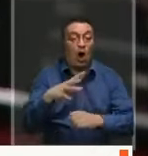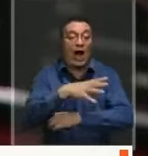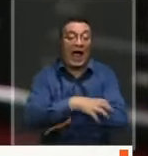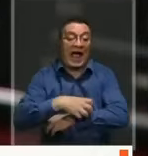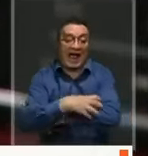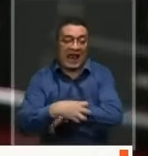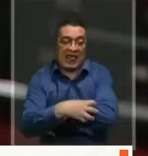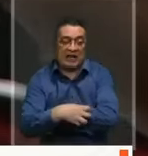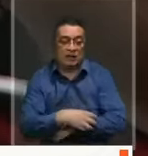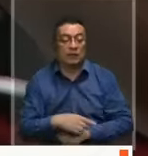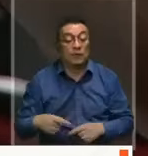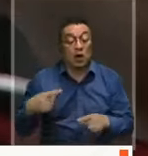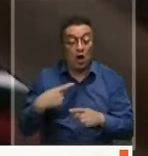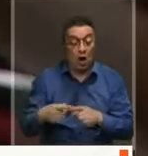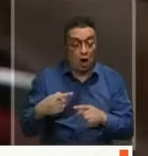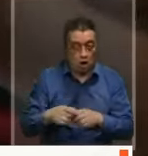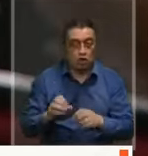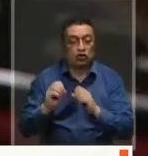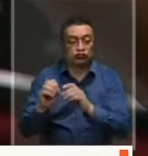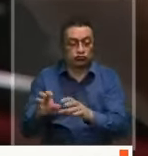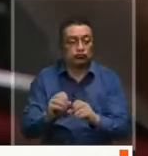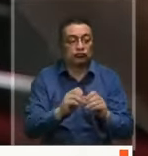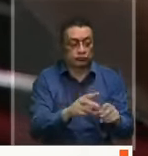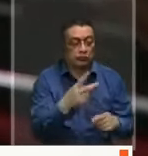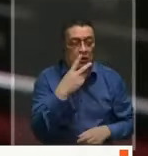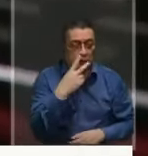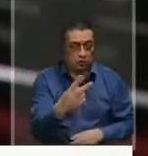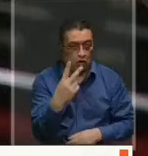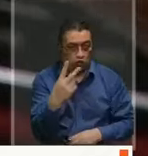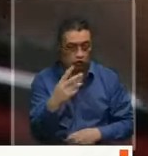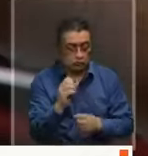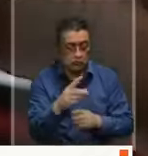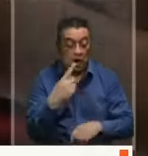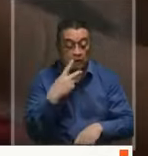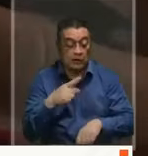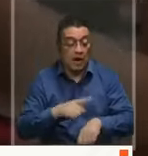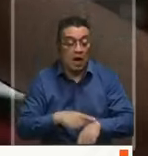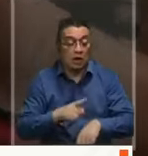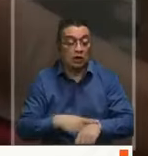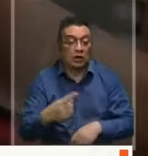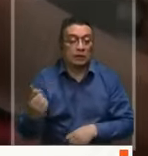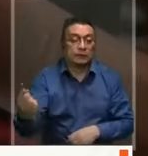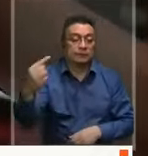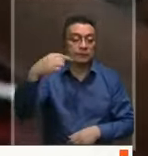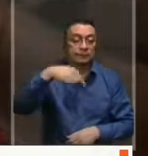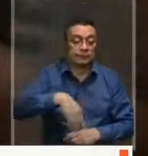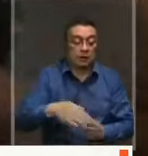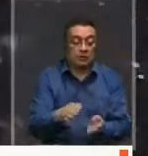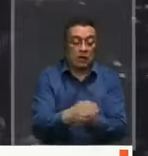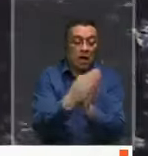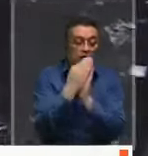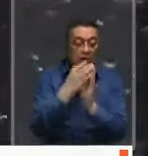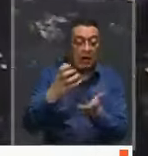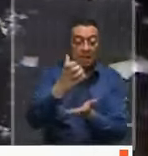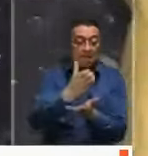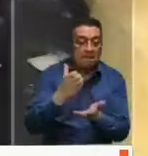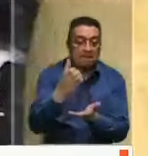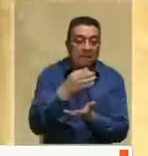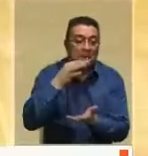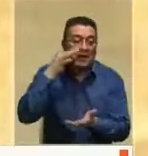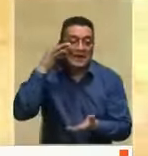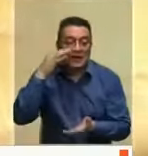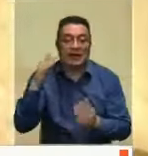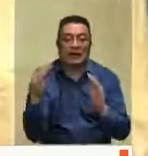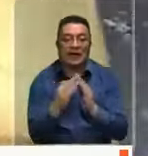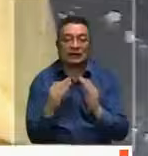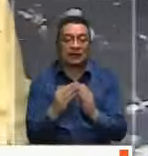otra entrega en el camino. Ya vamos a ver finalmente a qué hora llega con este sándwich con mayo casera. Mientras esperamos,